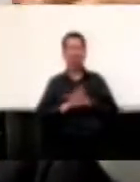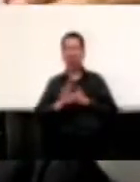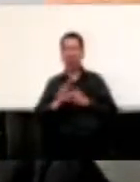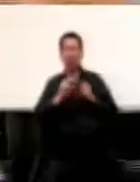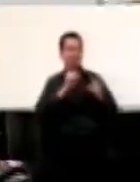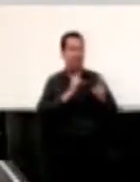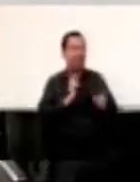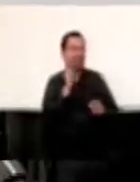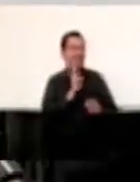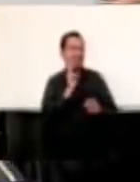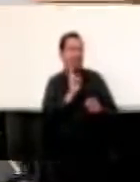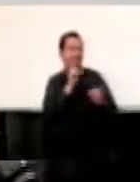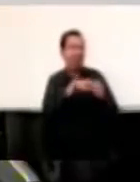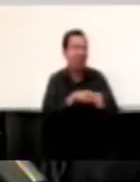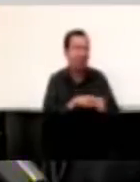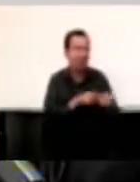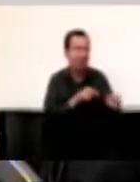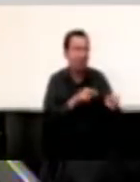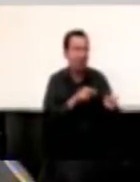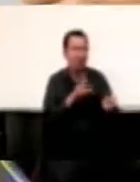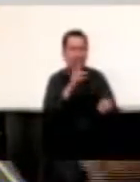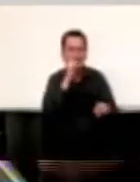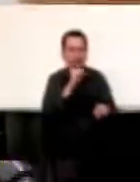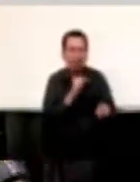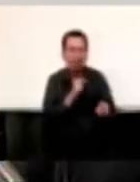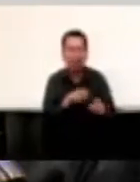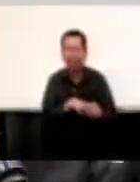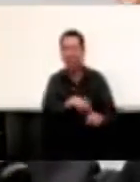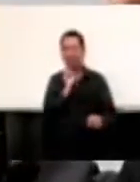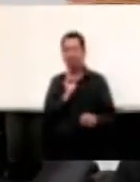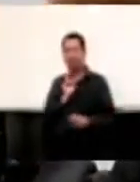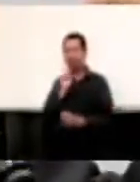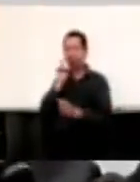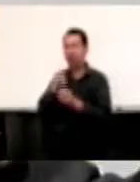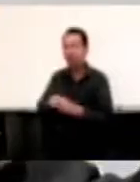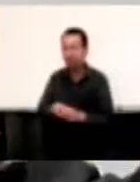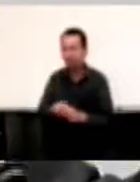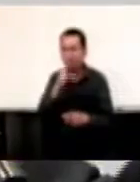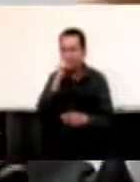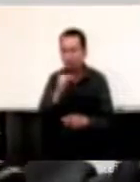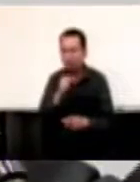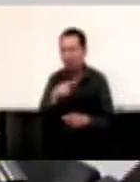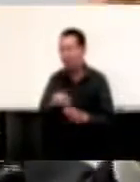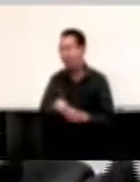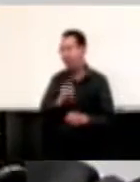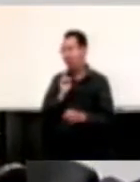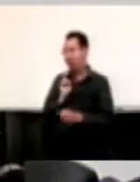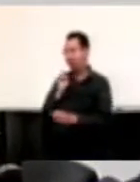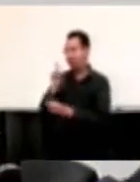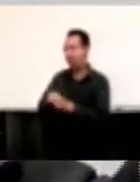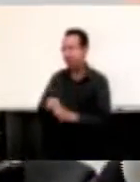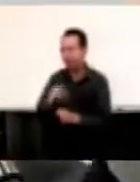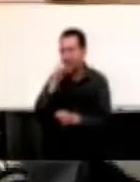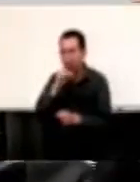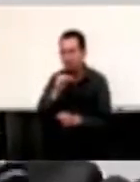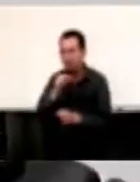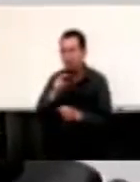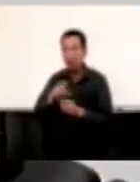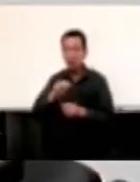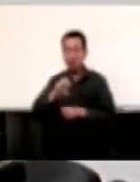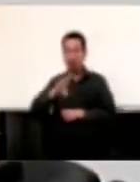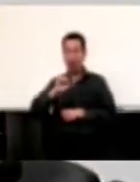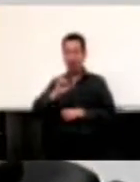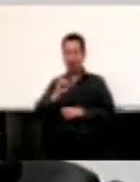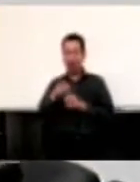que dijo que era diferente a los demás y no logra dar resultados ante un electorado cada vez más exigente, más demandante, más desapegado a